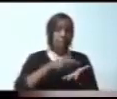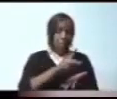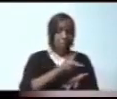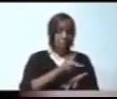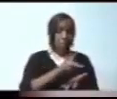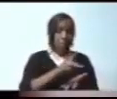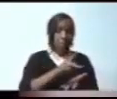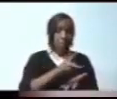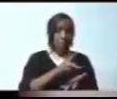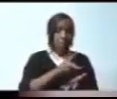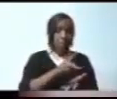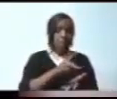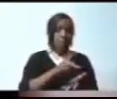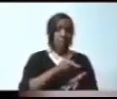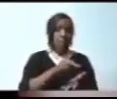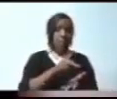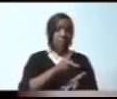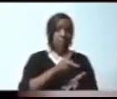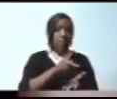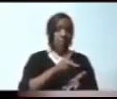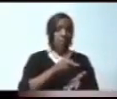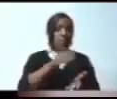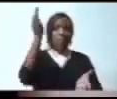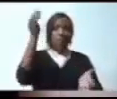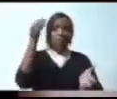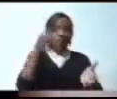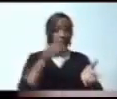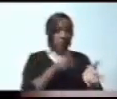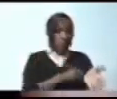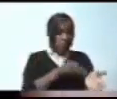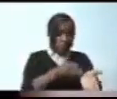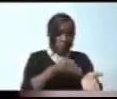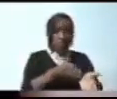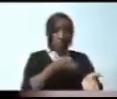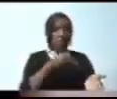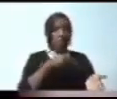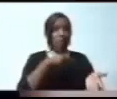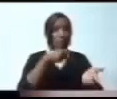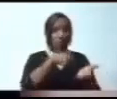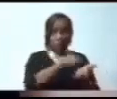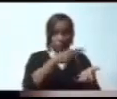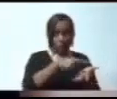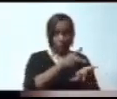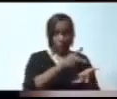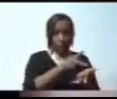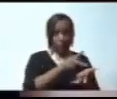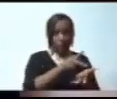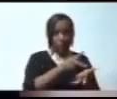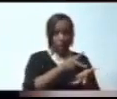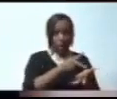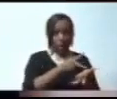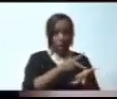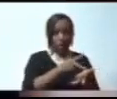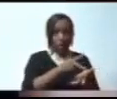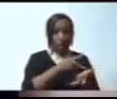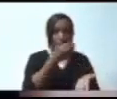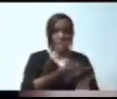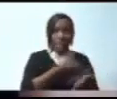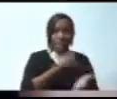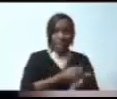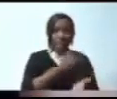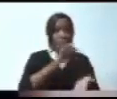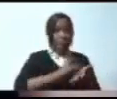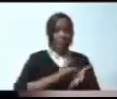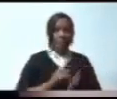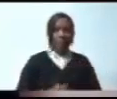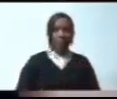los pacientes que son los que lo están viviendo. Esos pacientes que yo me topo en la calle todos los días, que me entregan folder, que me llaman, que me escriben